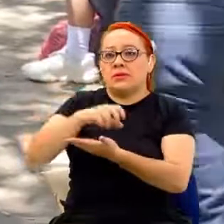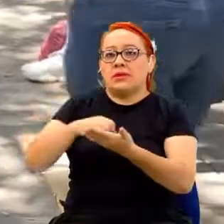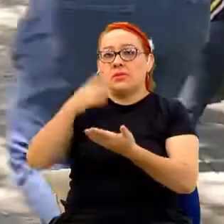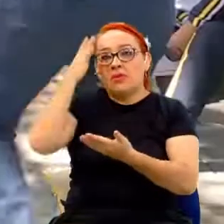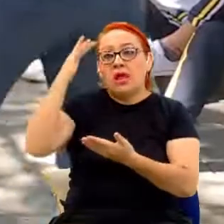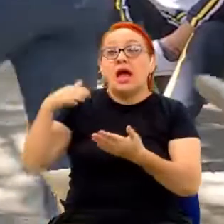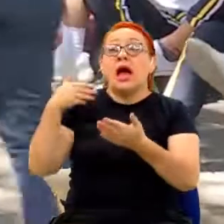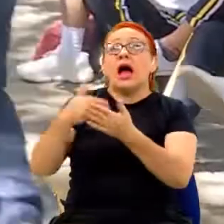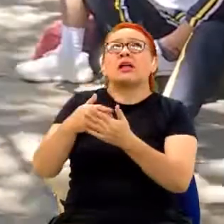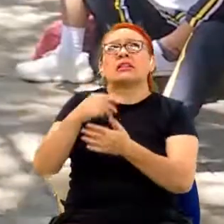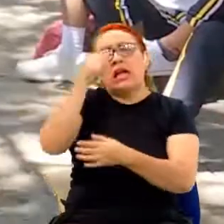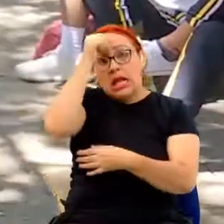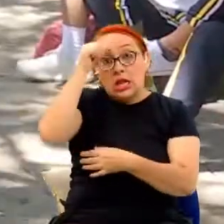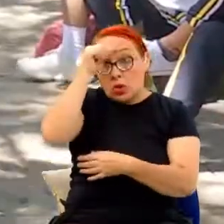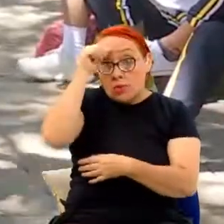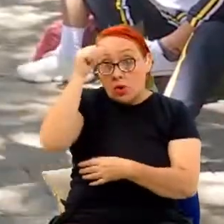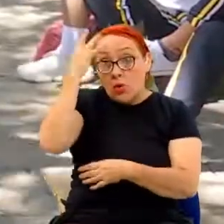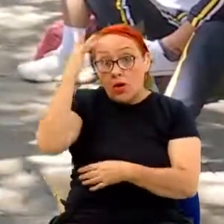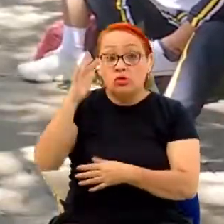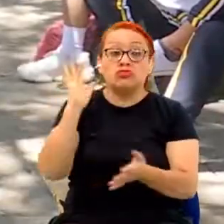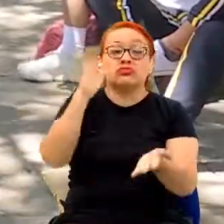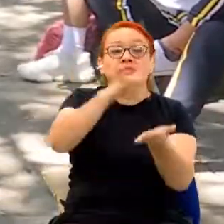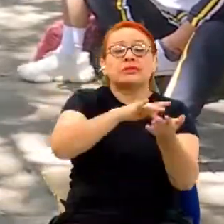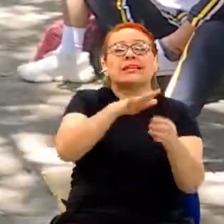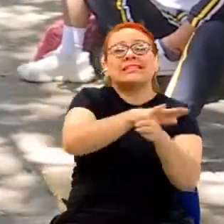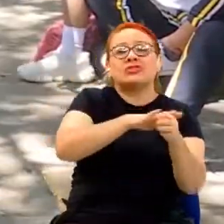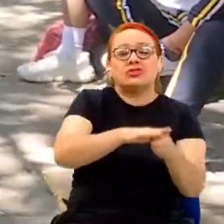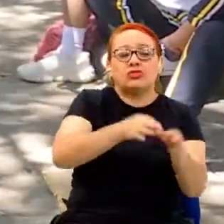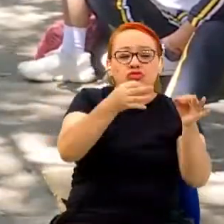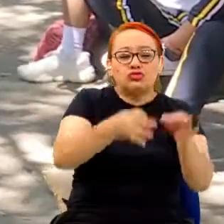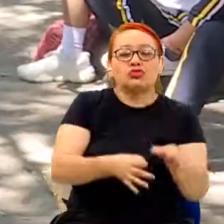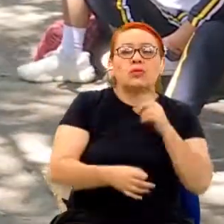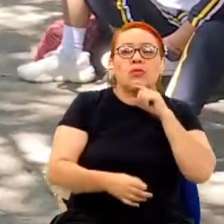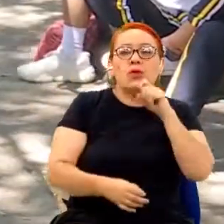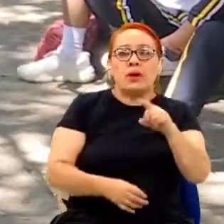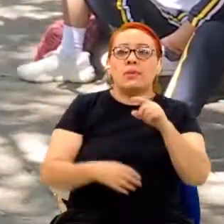hasta el próximo domingo cuando lleguemos a la ciudad bonita con todas las emociones de la caravana multicolor.